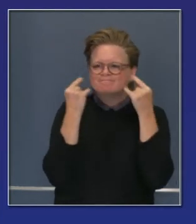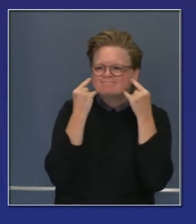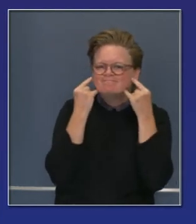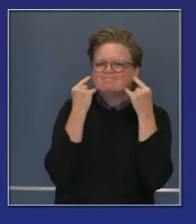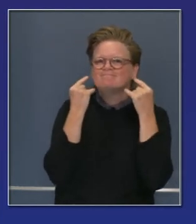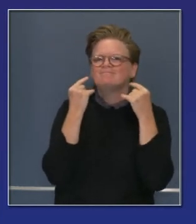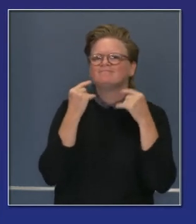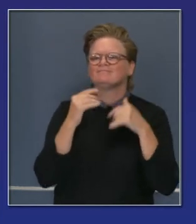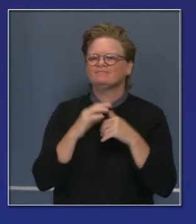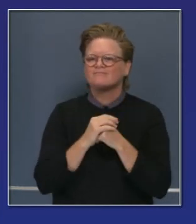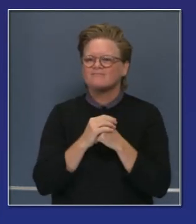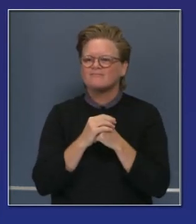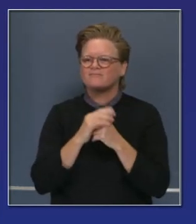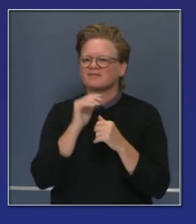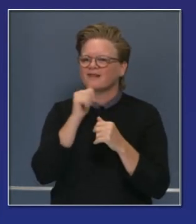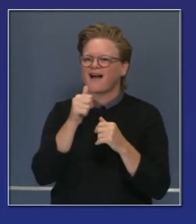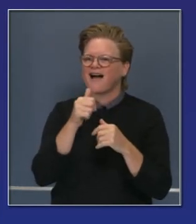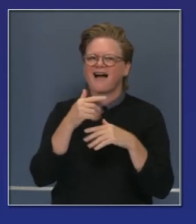por lo menos 6 pies,